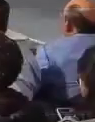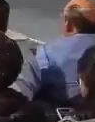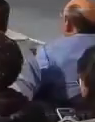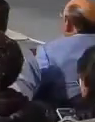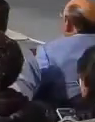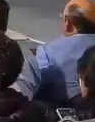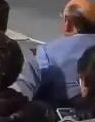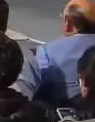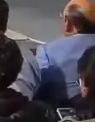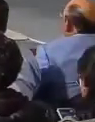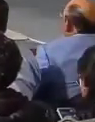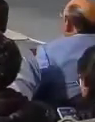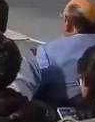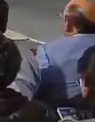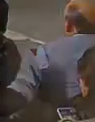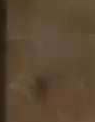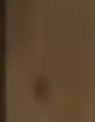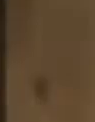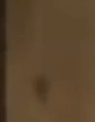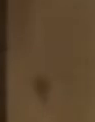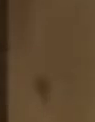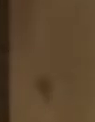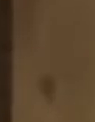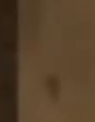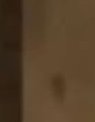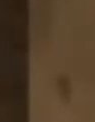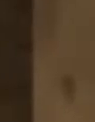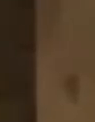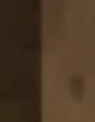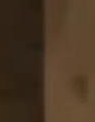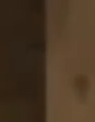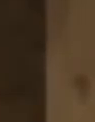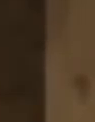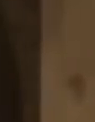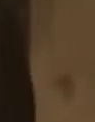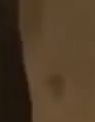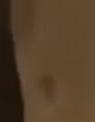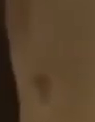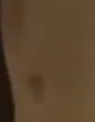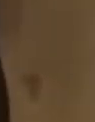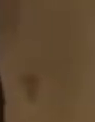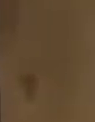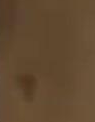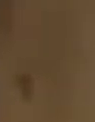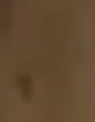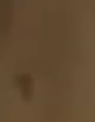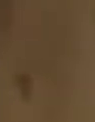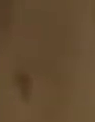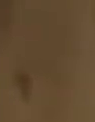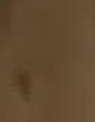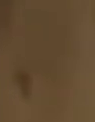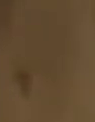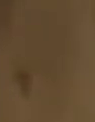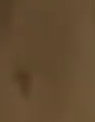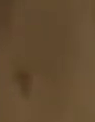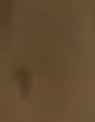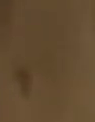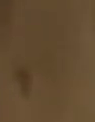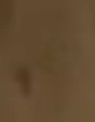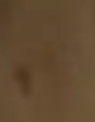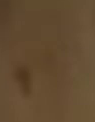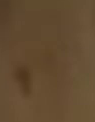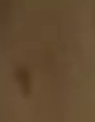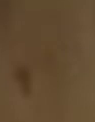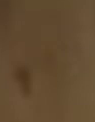by any reasonable definition a plutocrat. And tonight, what I would like to do is speak directly to other